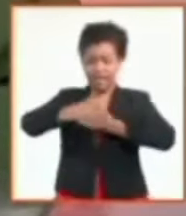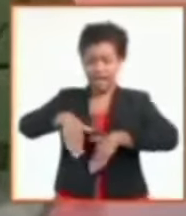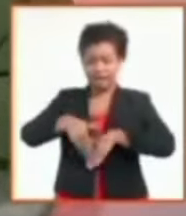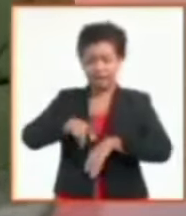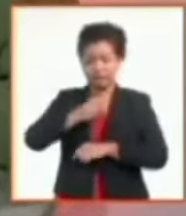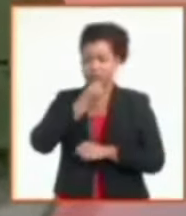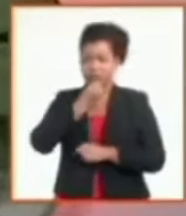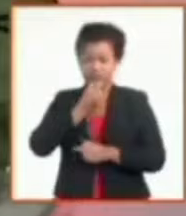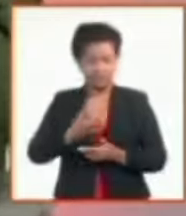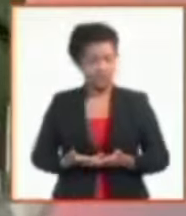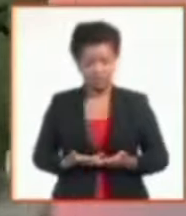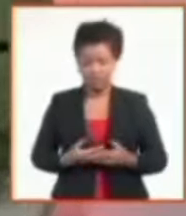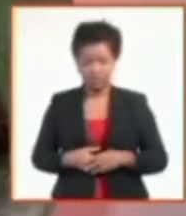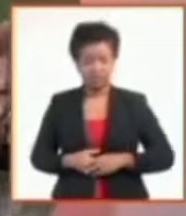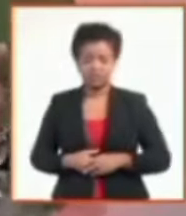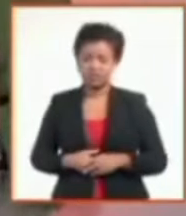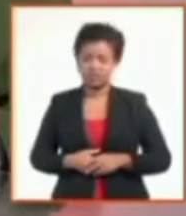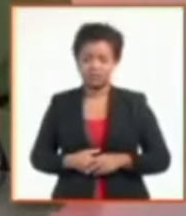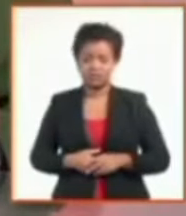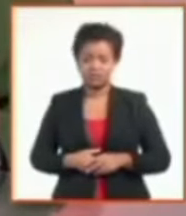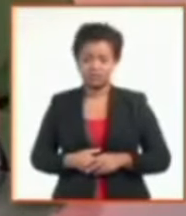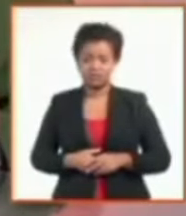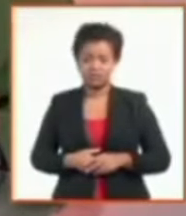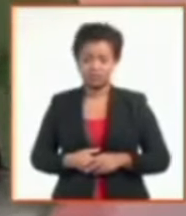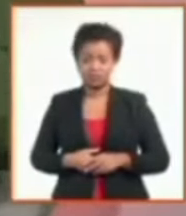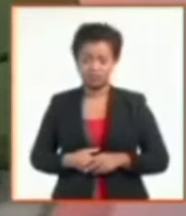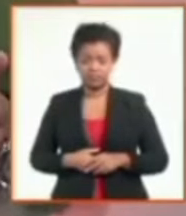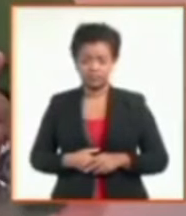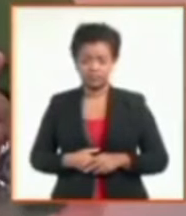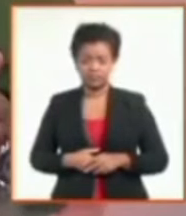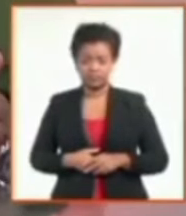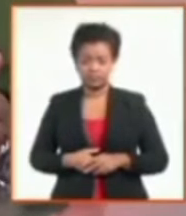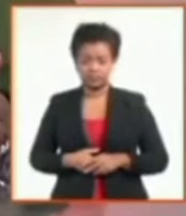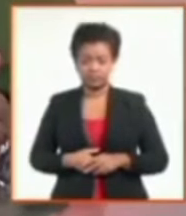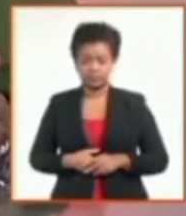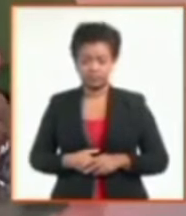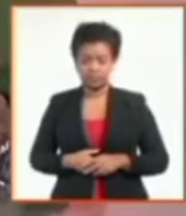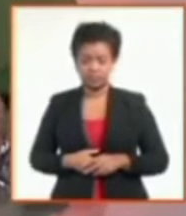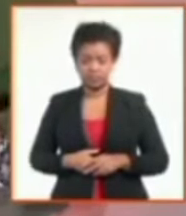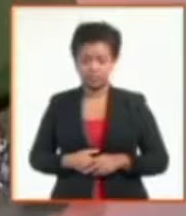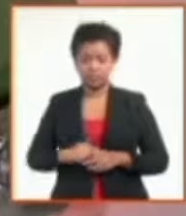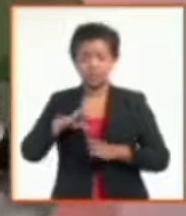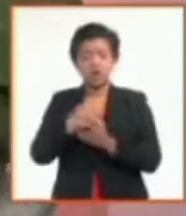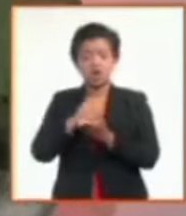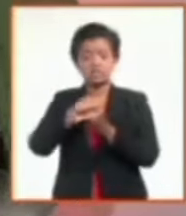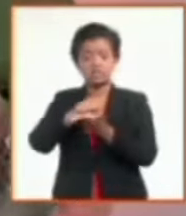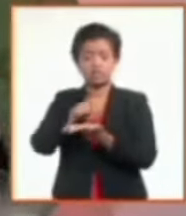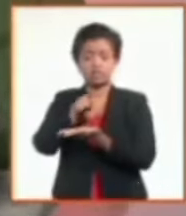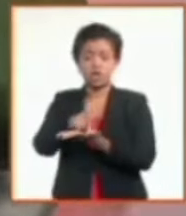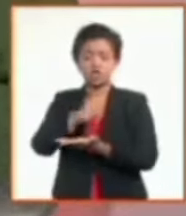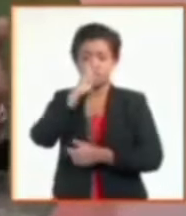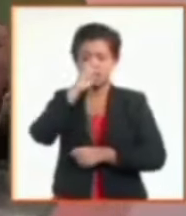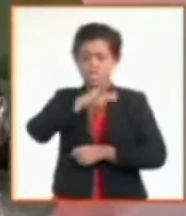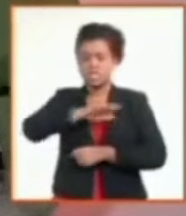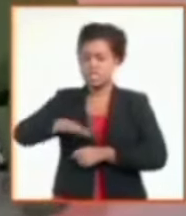Eso no debe hacerse. Contenedores, los propios contenedores que después les van a prestar servicio a ellos y que lo están destruyendo, actuando de esa forma, utilizando